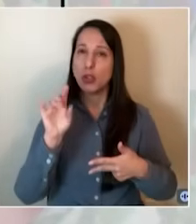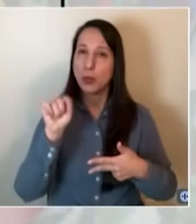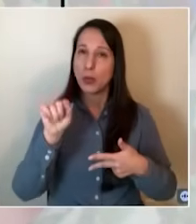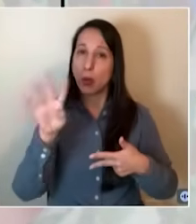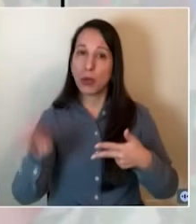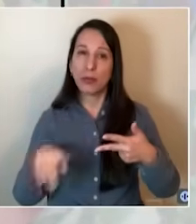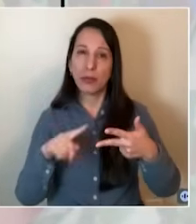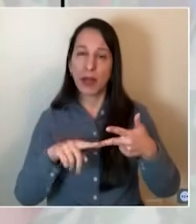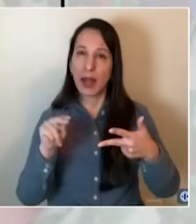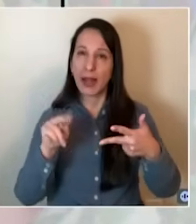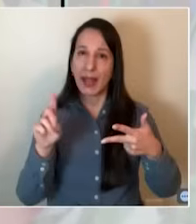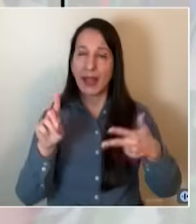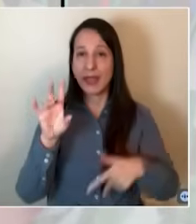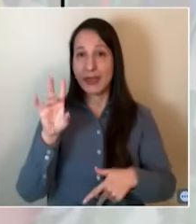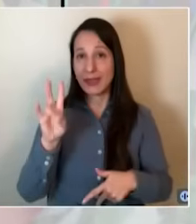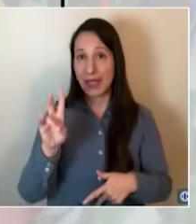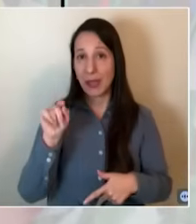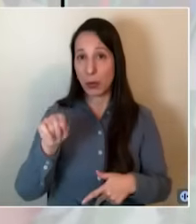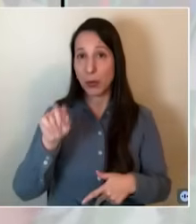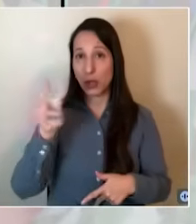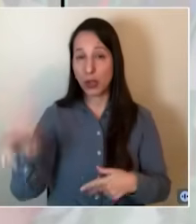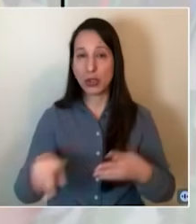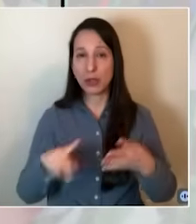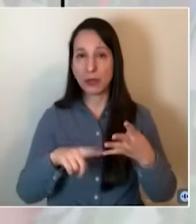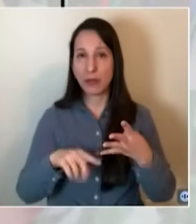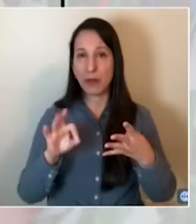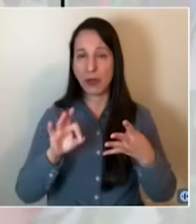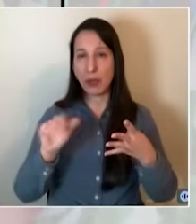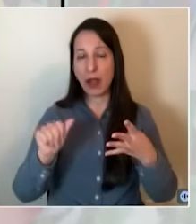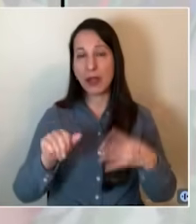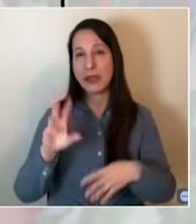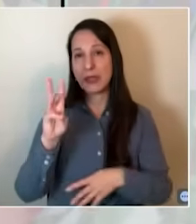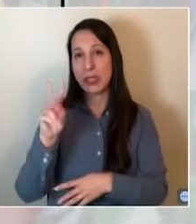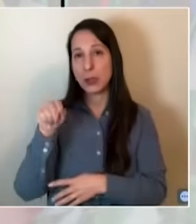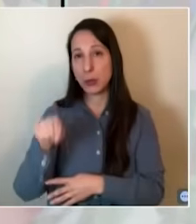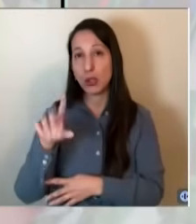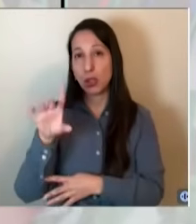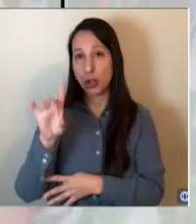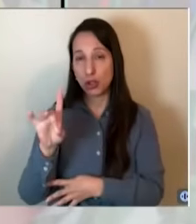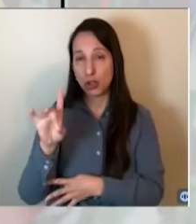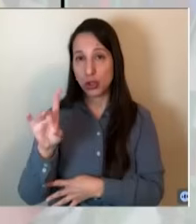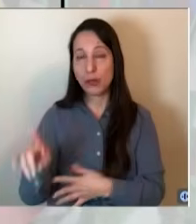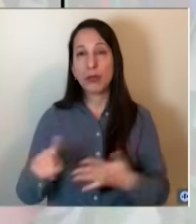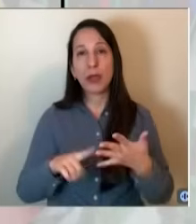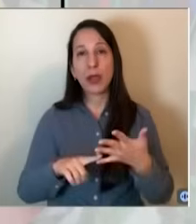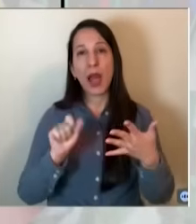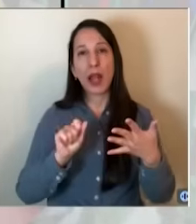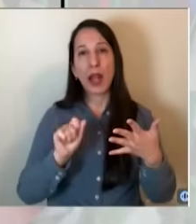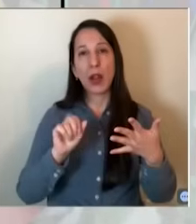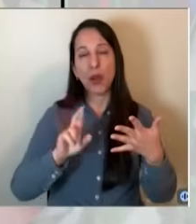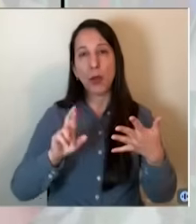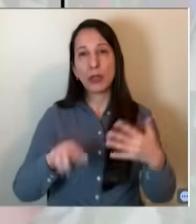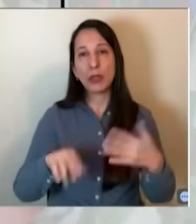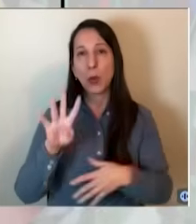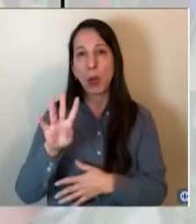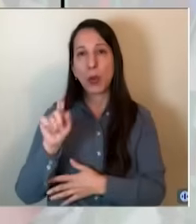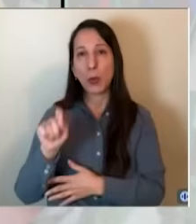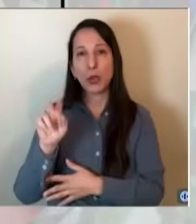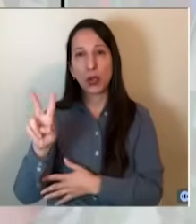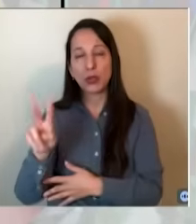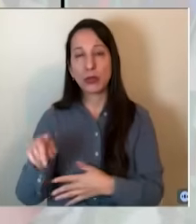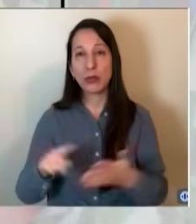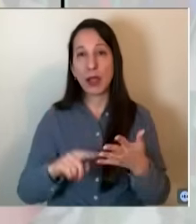un 7.2%, Fabricio Alvarado un 6.8%, Ariel Robles un 4.2%, Claudia Dobles